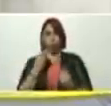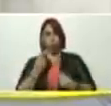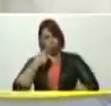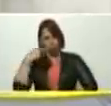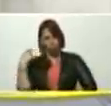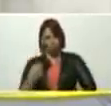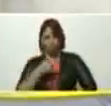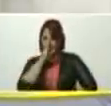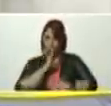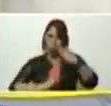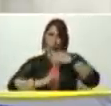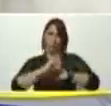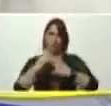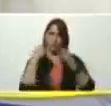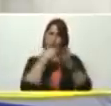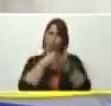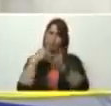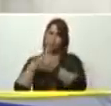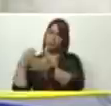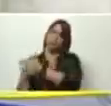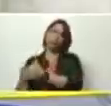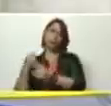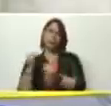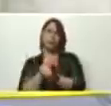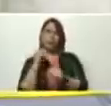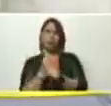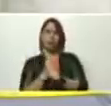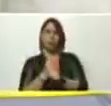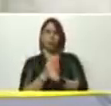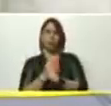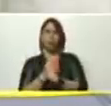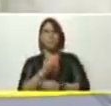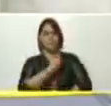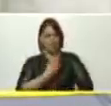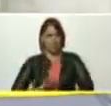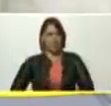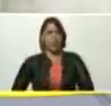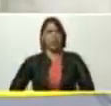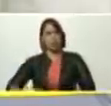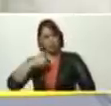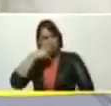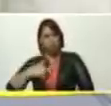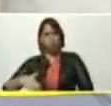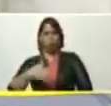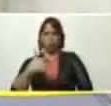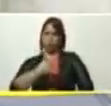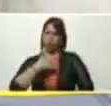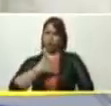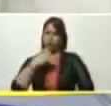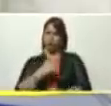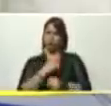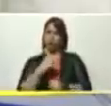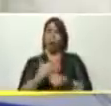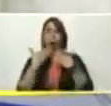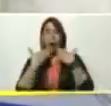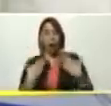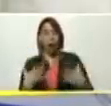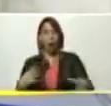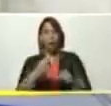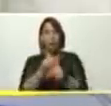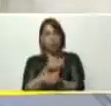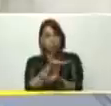humilde, luchador, trabajador, hombre de a pie, presidente pueblo, presidente obrero. Le agradezco la confianza a